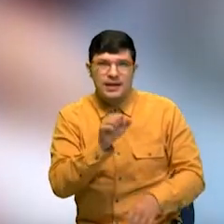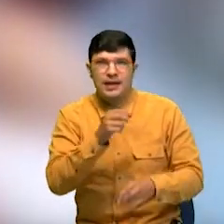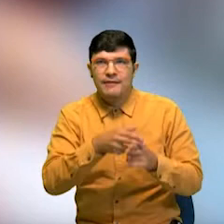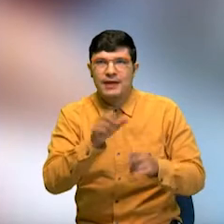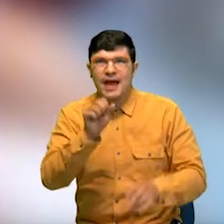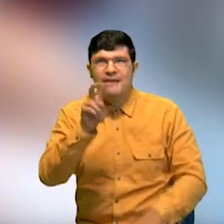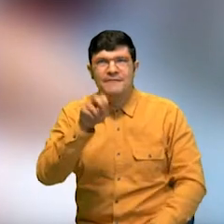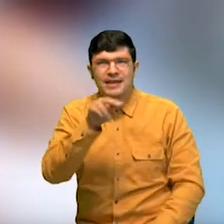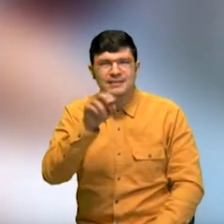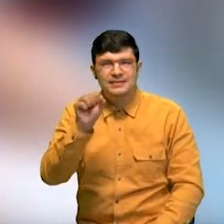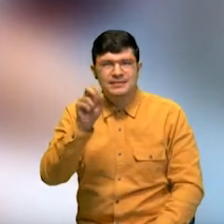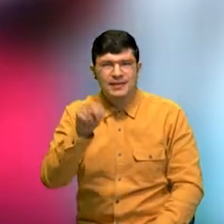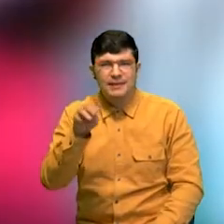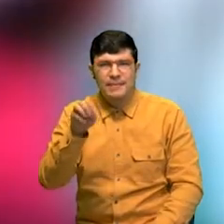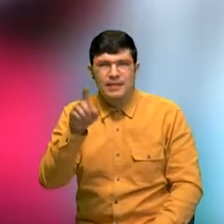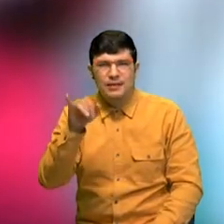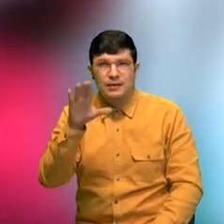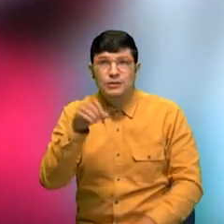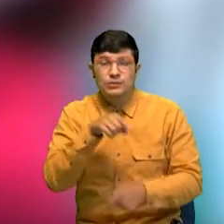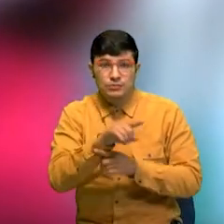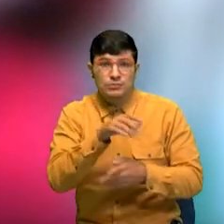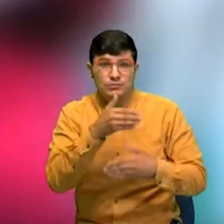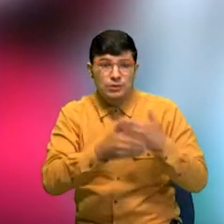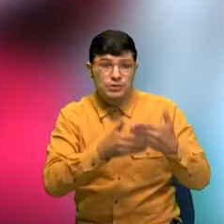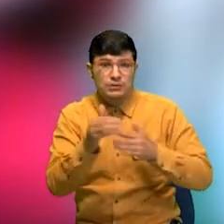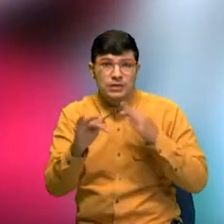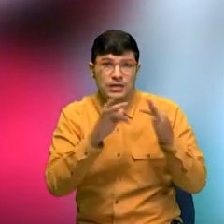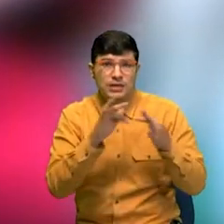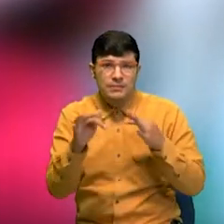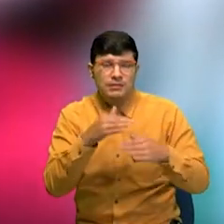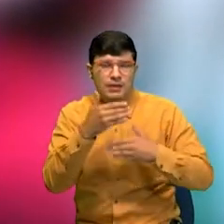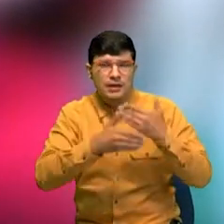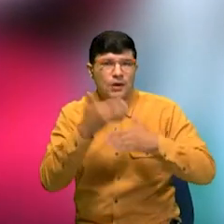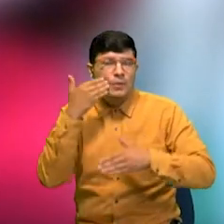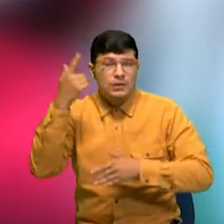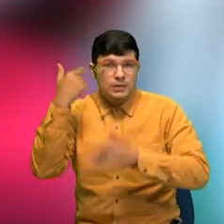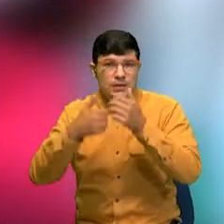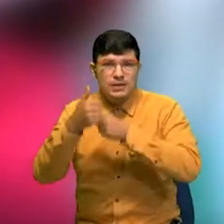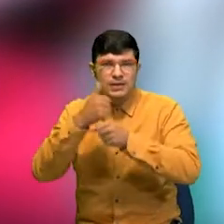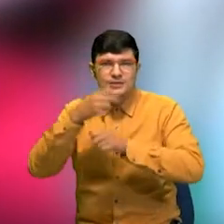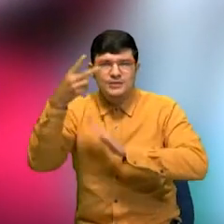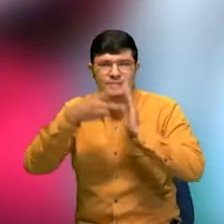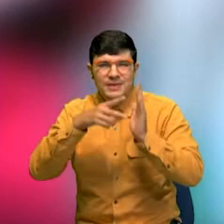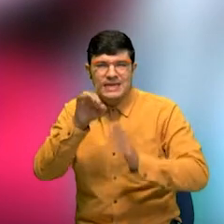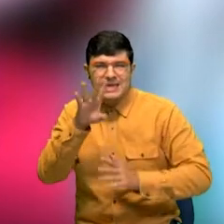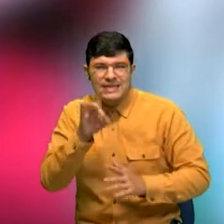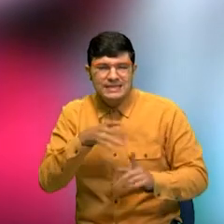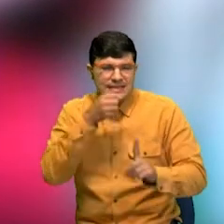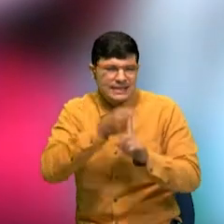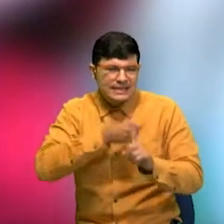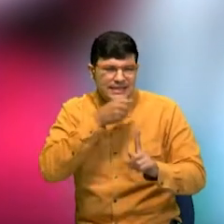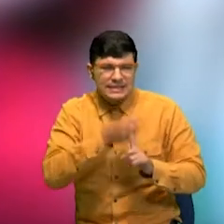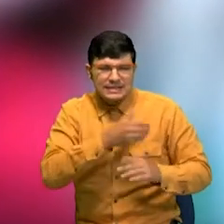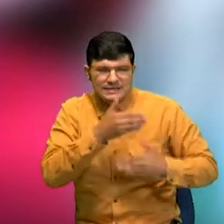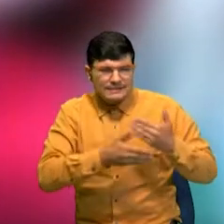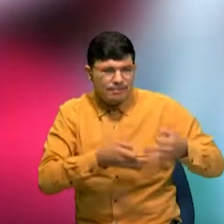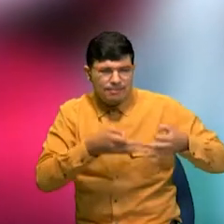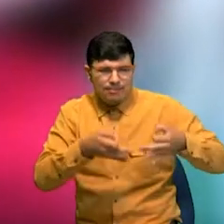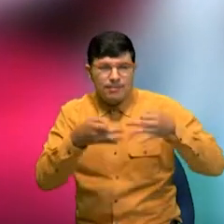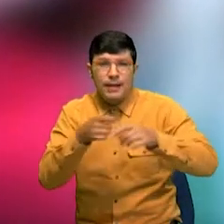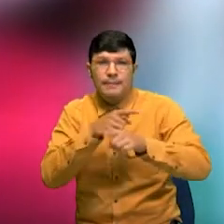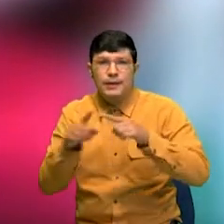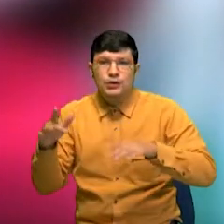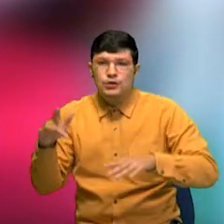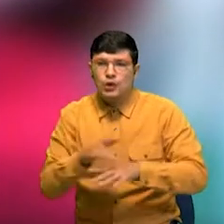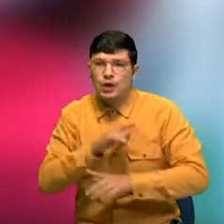con urgencia atención especializada para el tratamiento de su patología desde 2015 han intentado de todas las formas posibles pero han tenido que